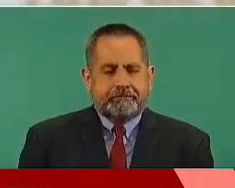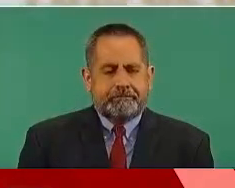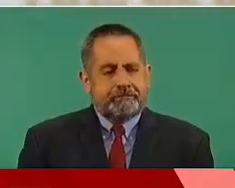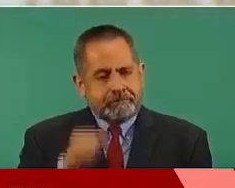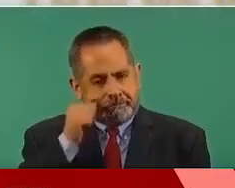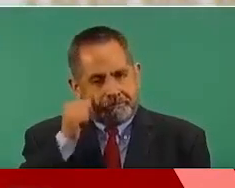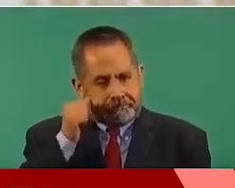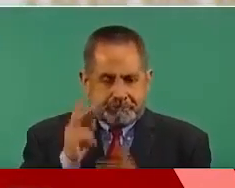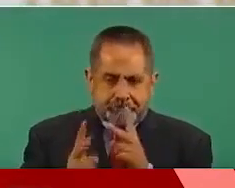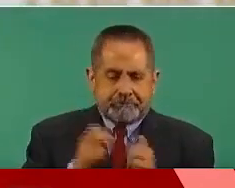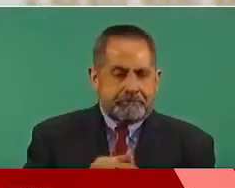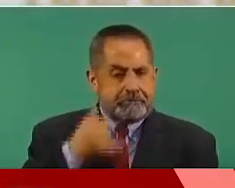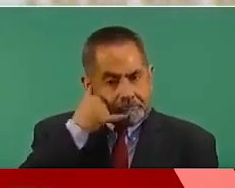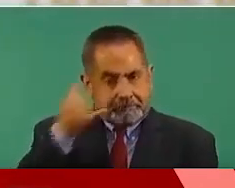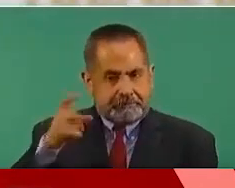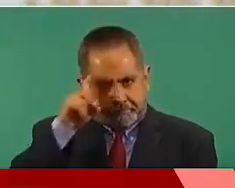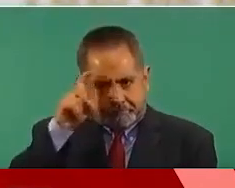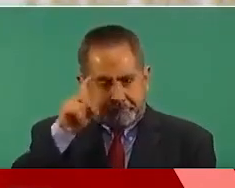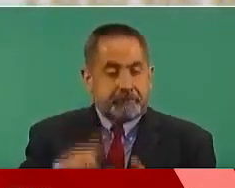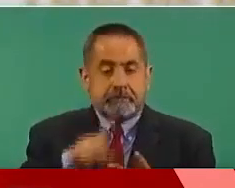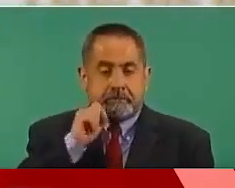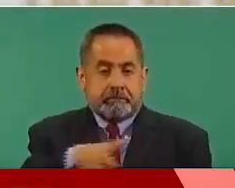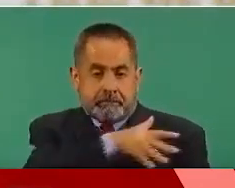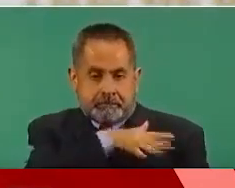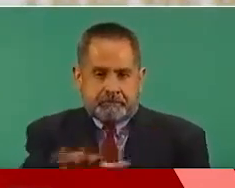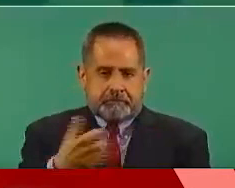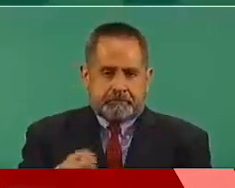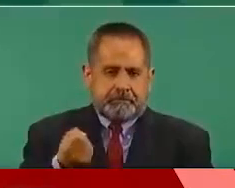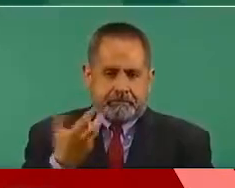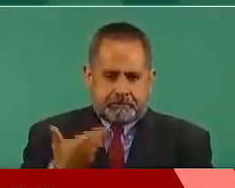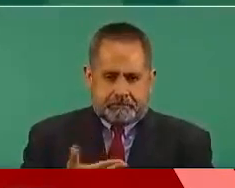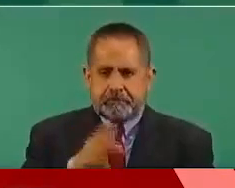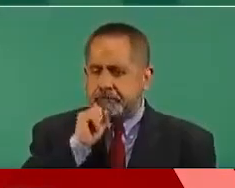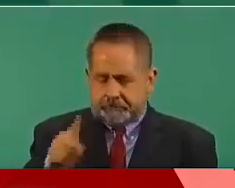Hablé ayer también con el general secretario,